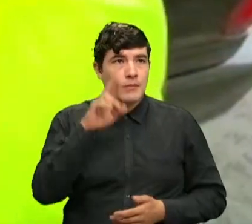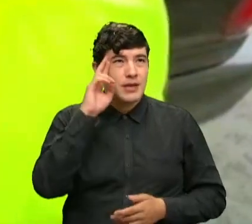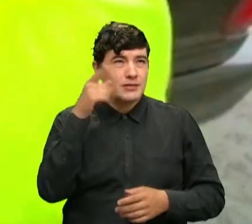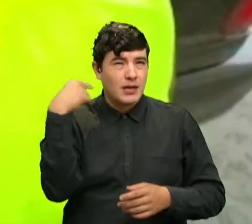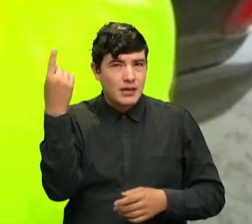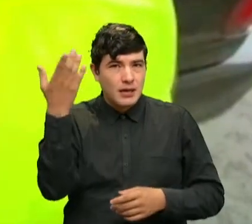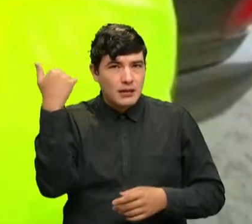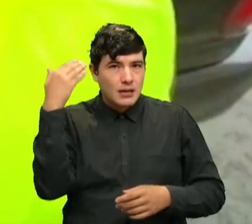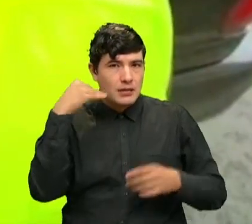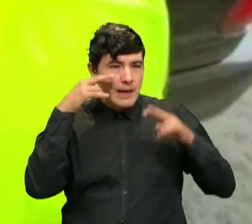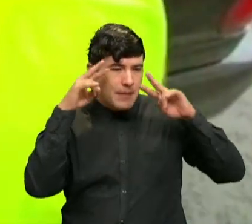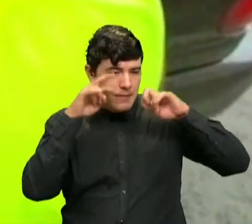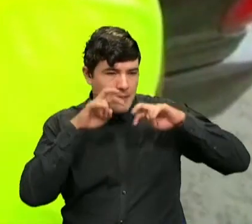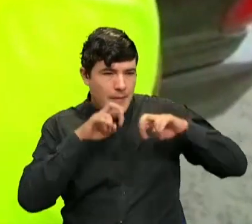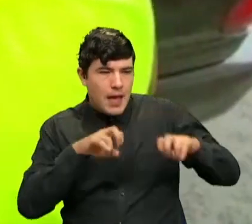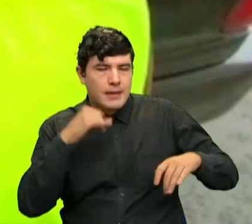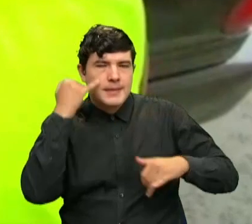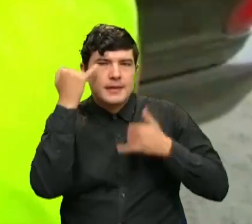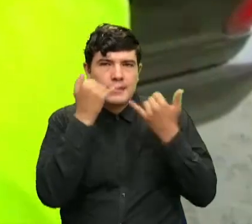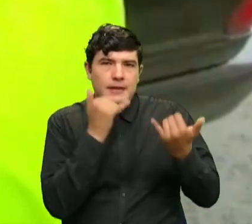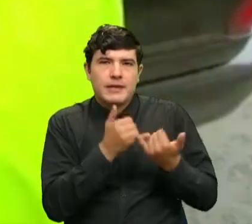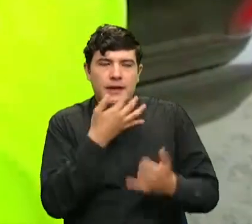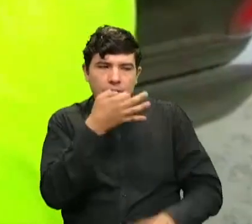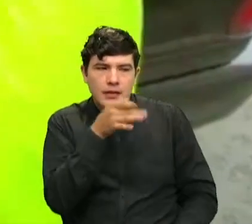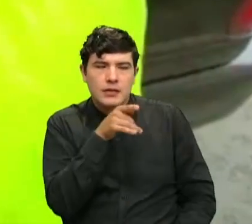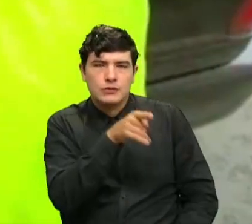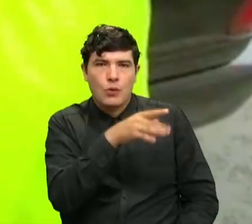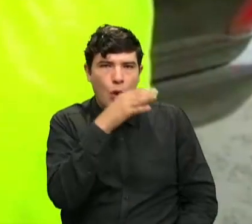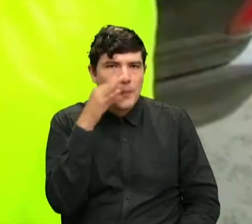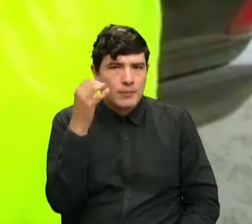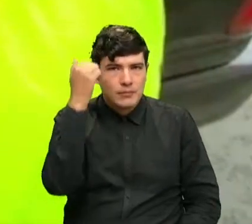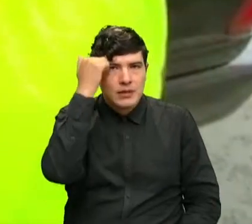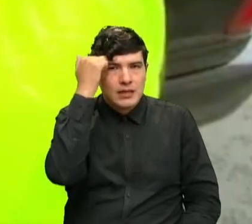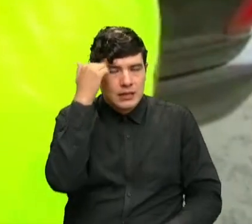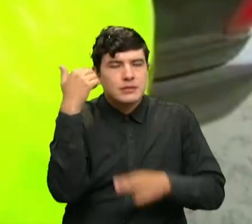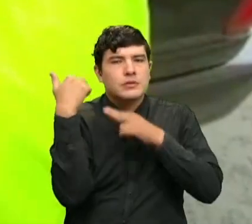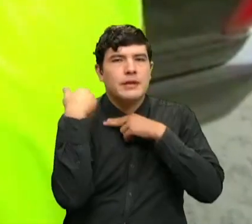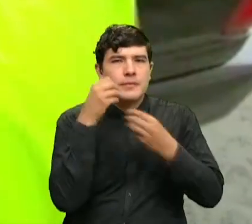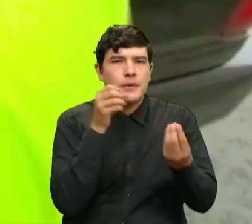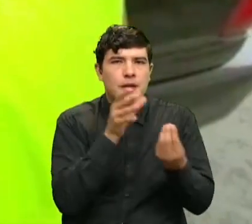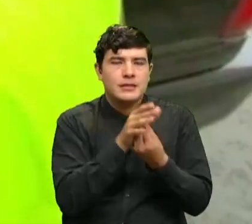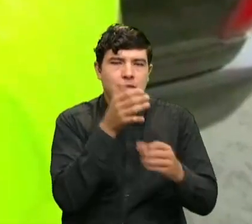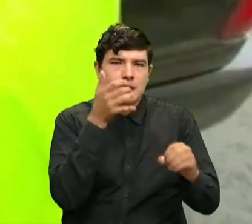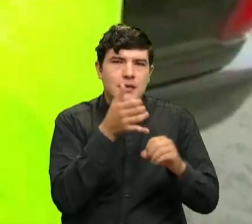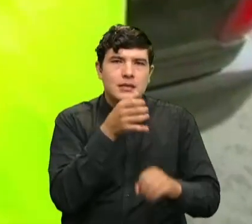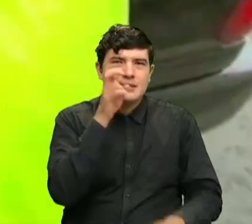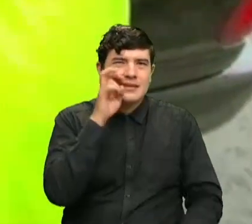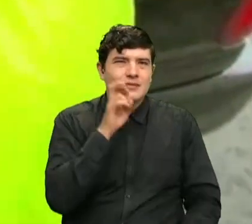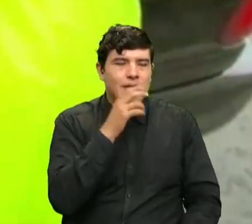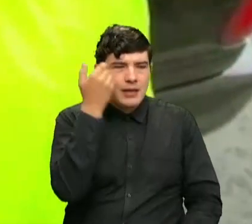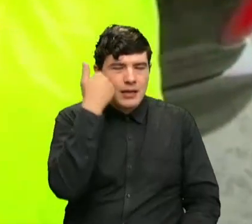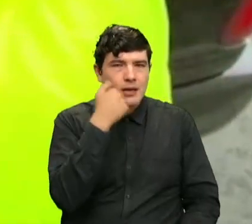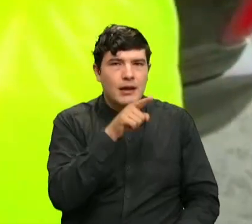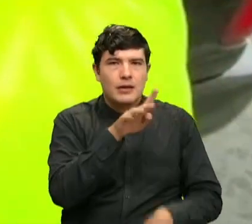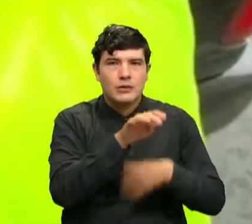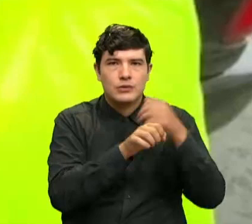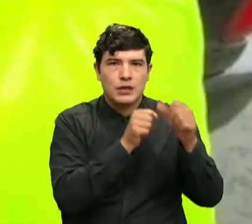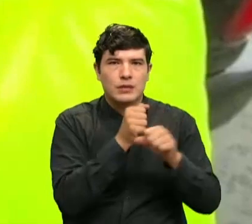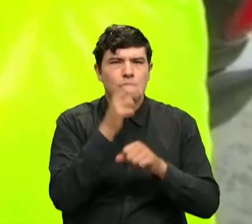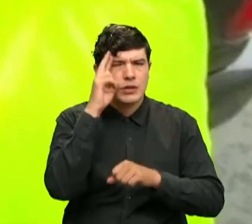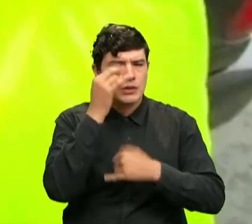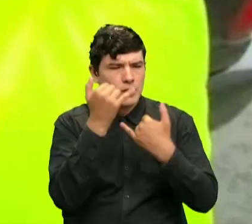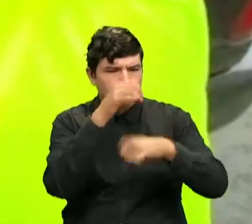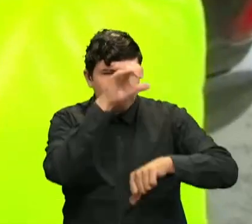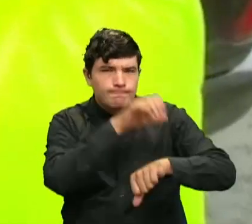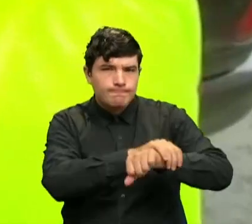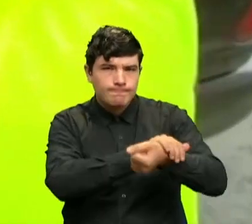varias investigaciones, se logró determinar la veracidad de la información por parte de la Policía Nacional, por lo que se realizó la aprehensión de este